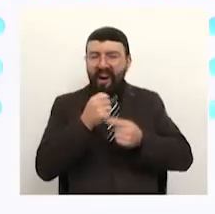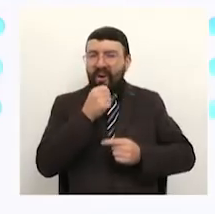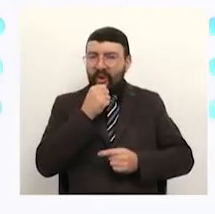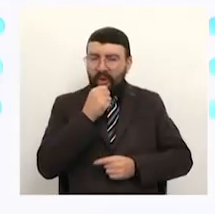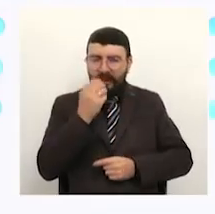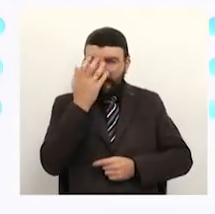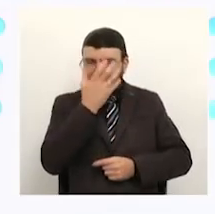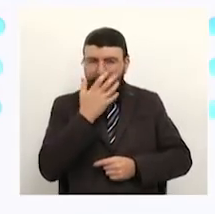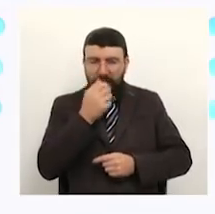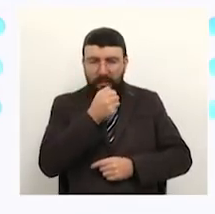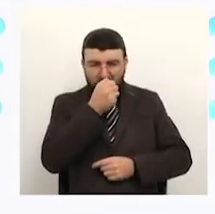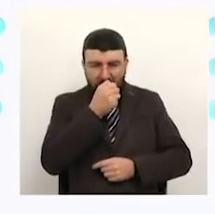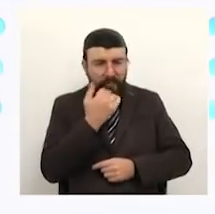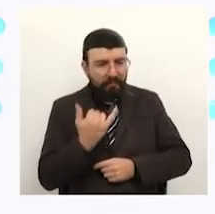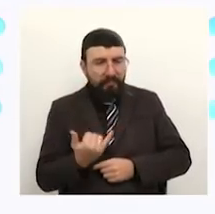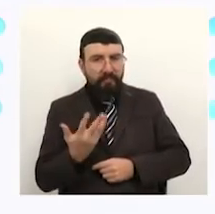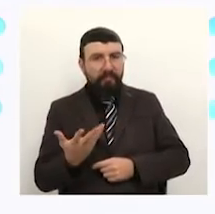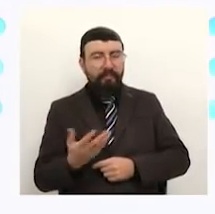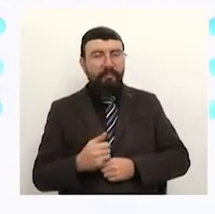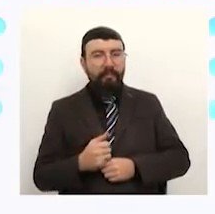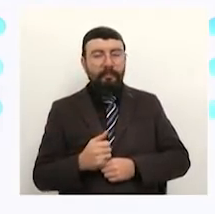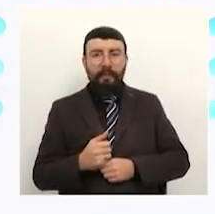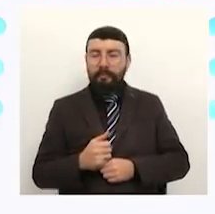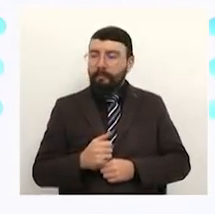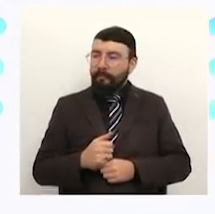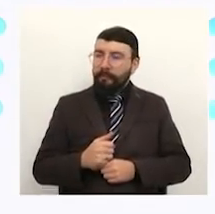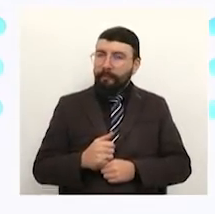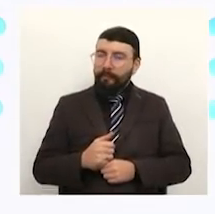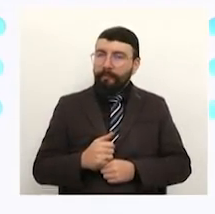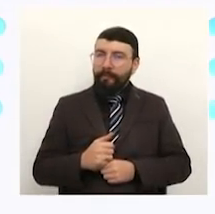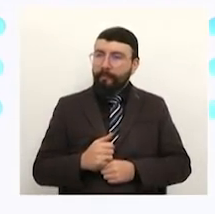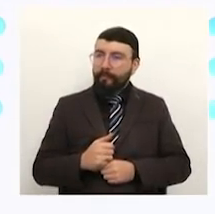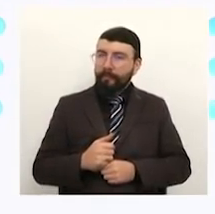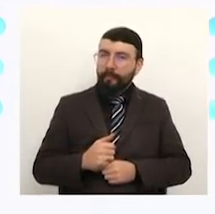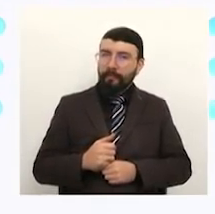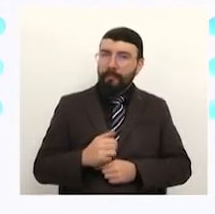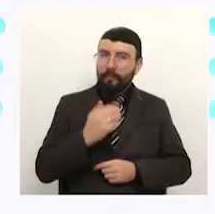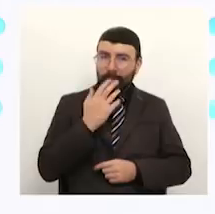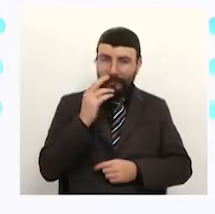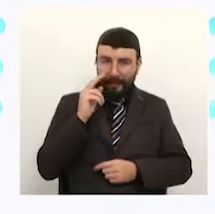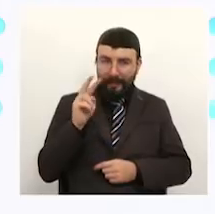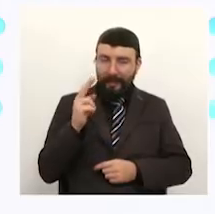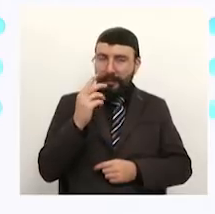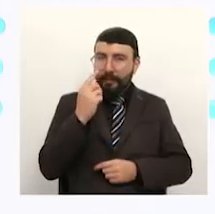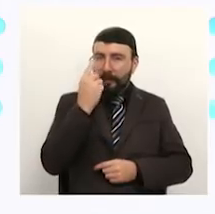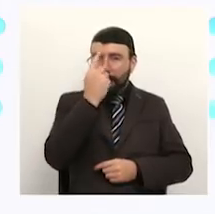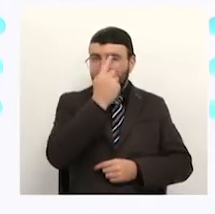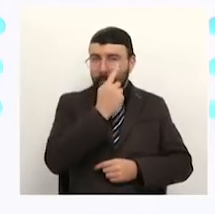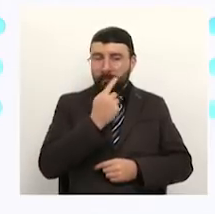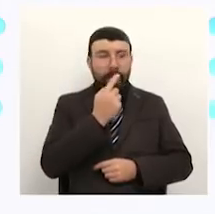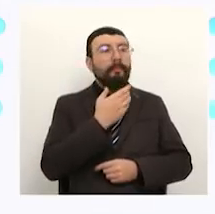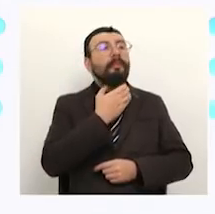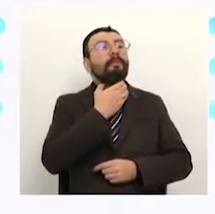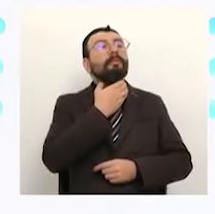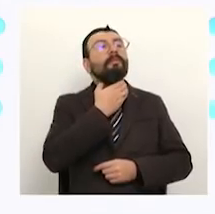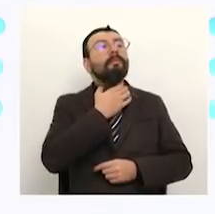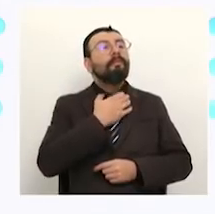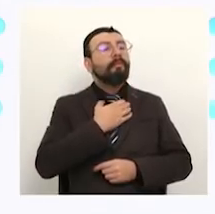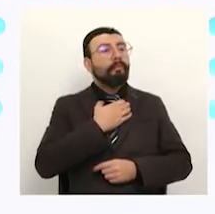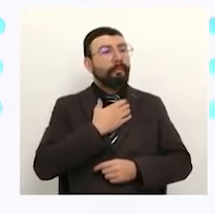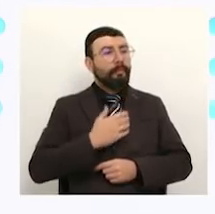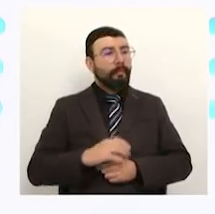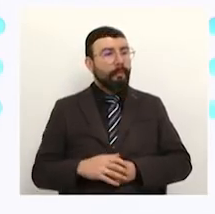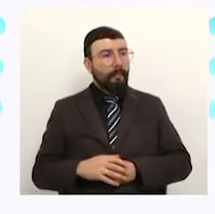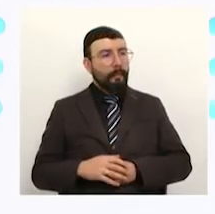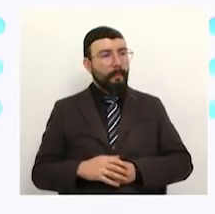recordemos que toda esa porción pues como lo podemos ver digamos una porción si está acá arriba digamos si estamos en ella